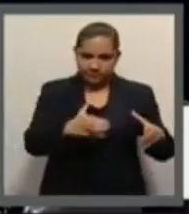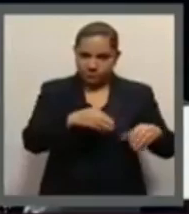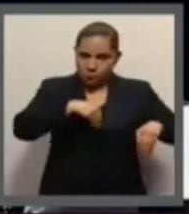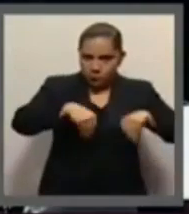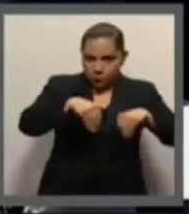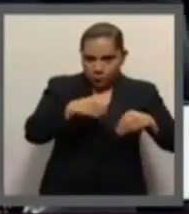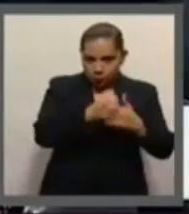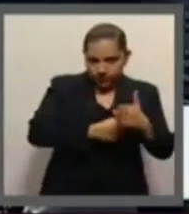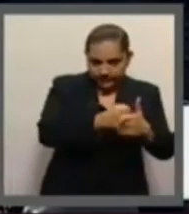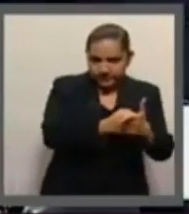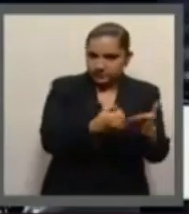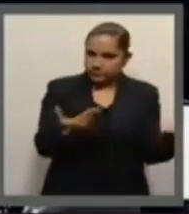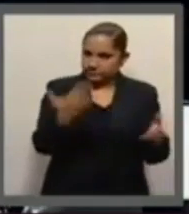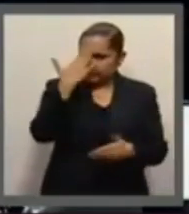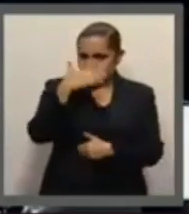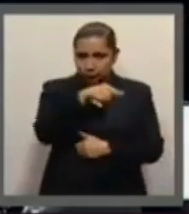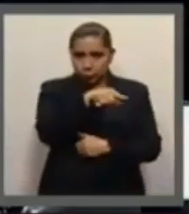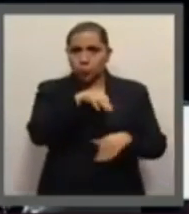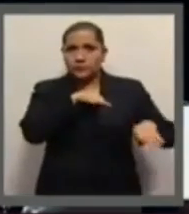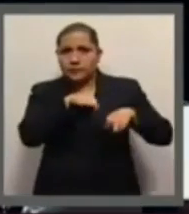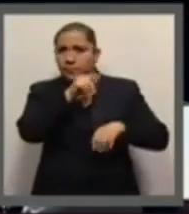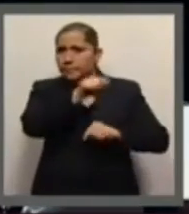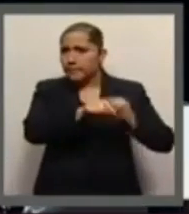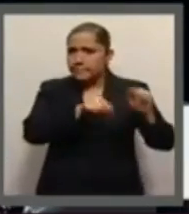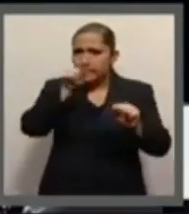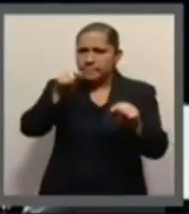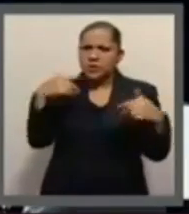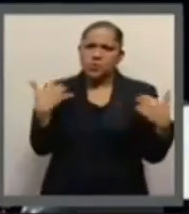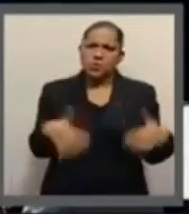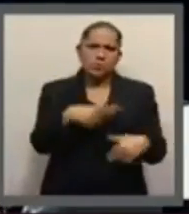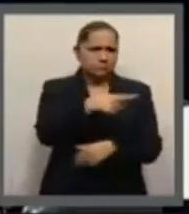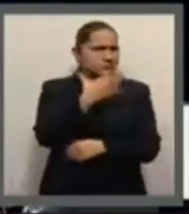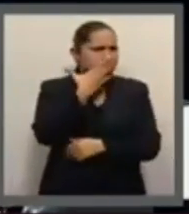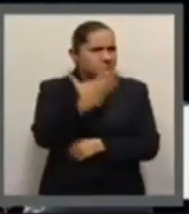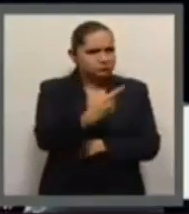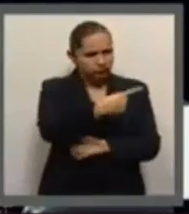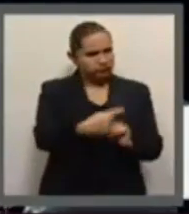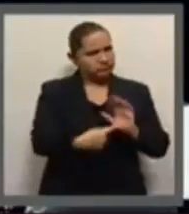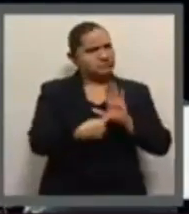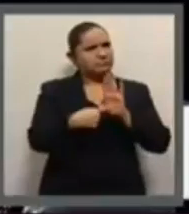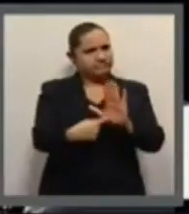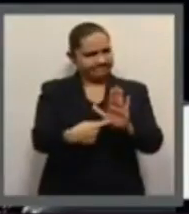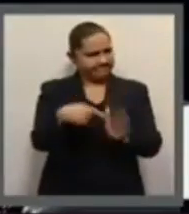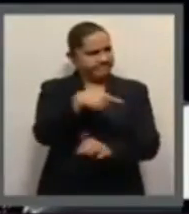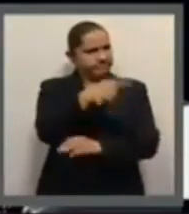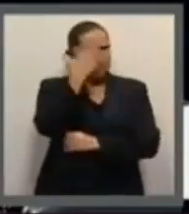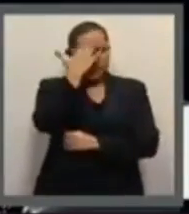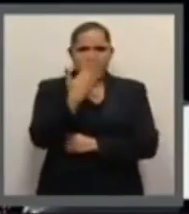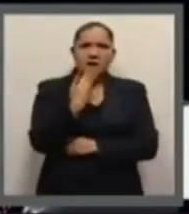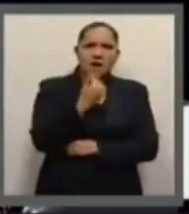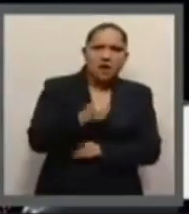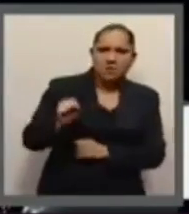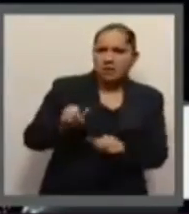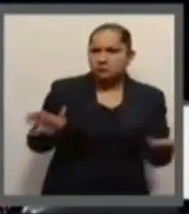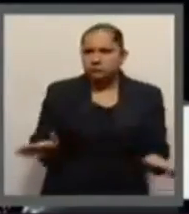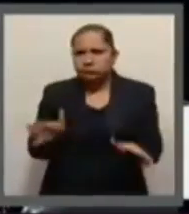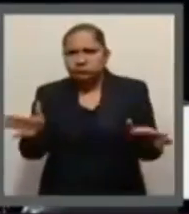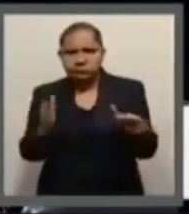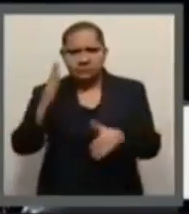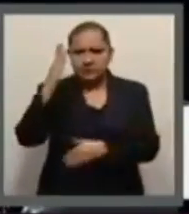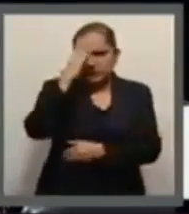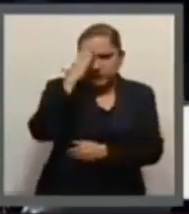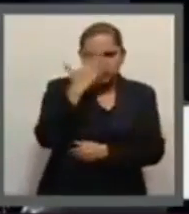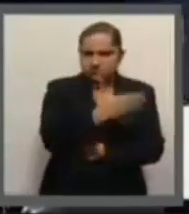profesional desplegado por todo el país. Exhibiste tus dotes como líder y la virtud de pocos como buen